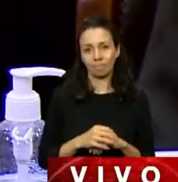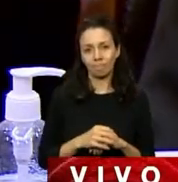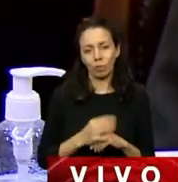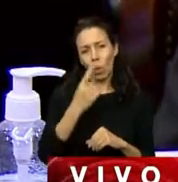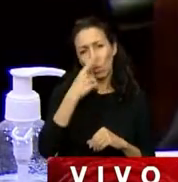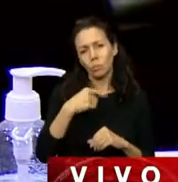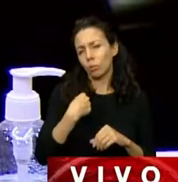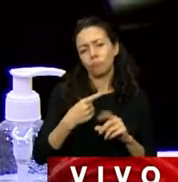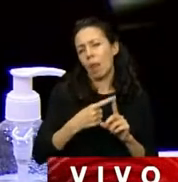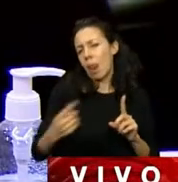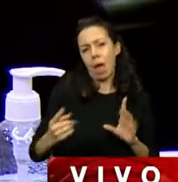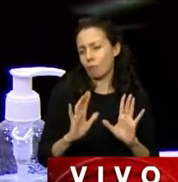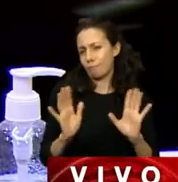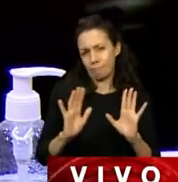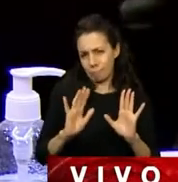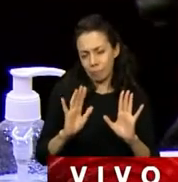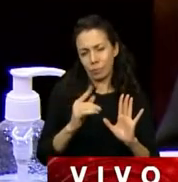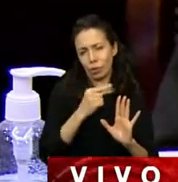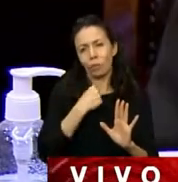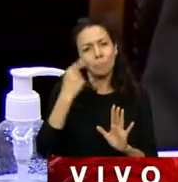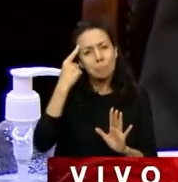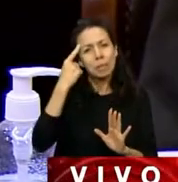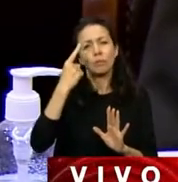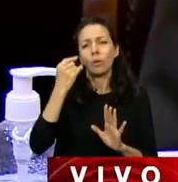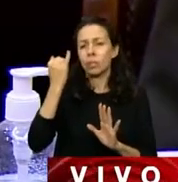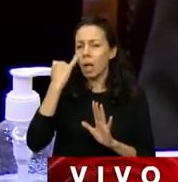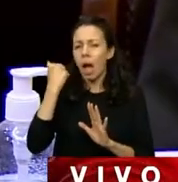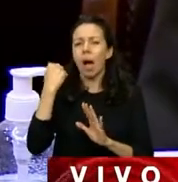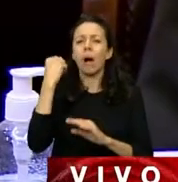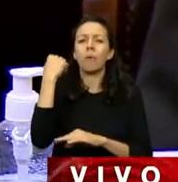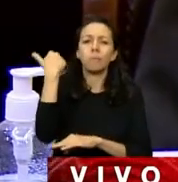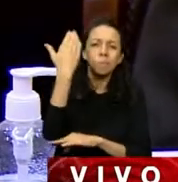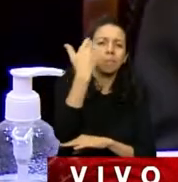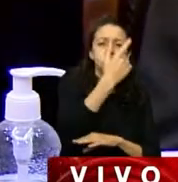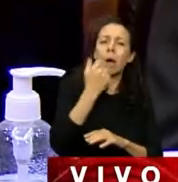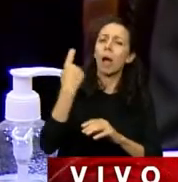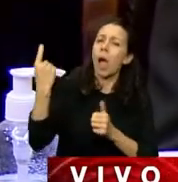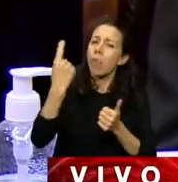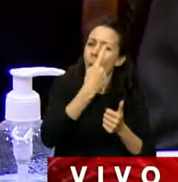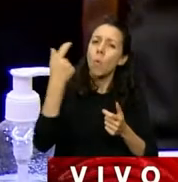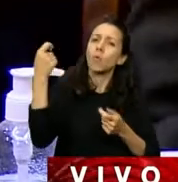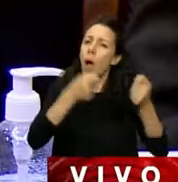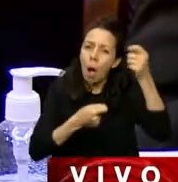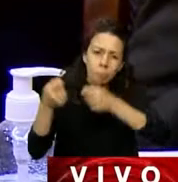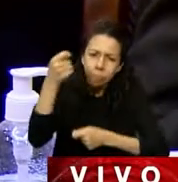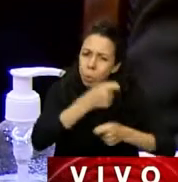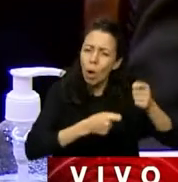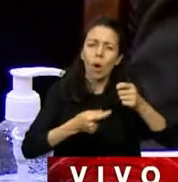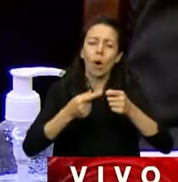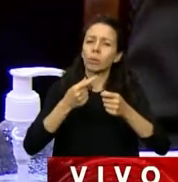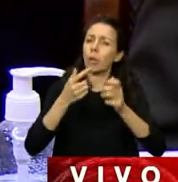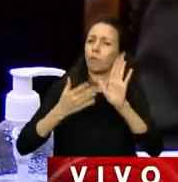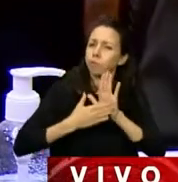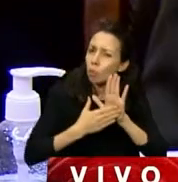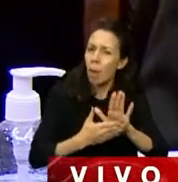quiero extender más, yo creo que se habló muchísimo, se fundamentó muchísimo, y por supuesto que